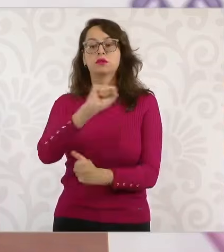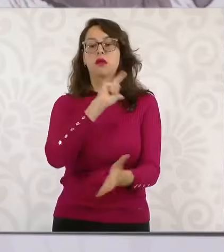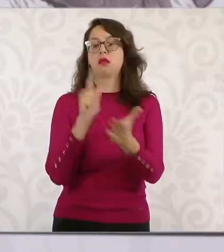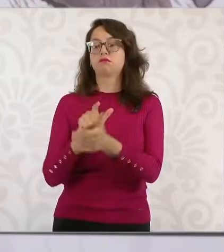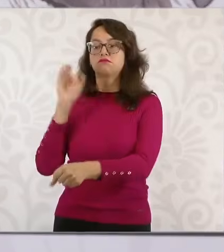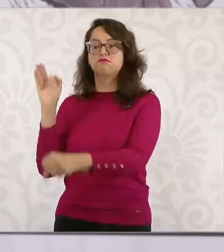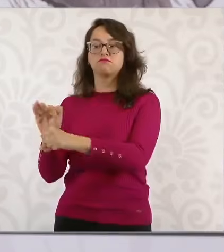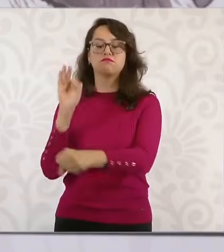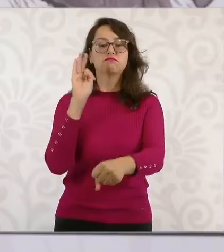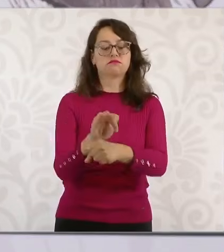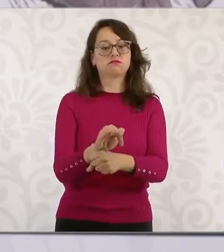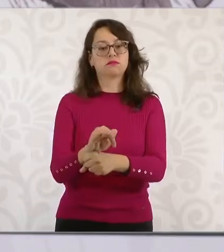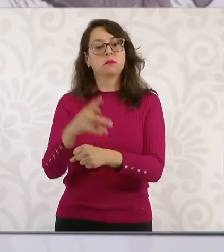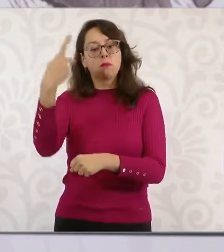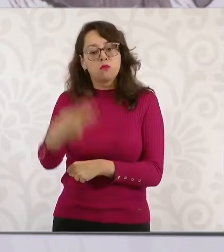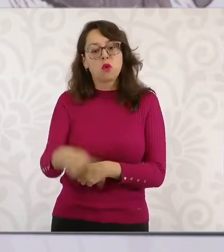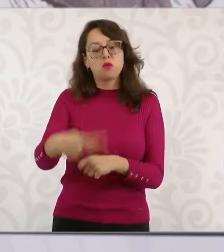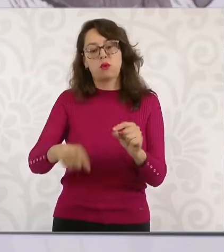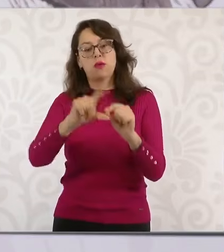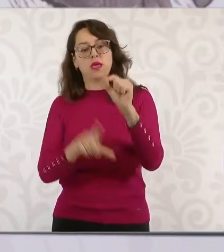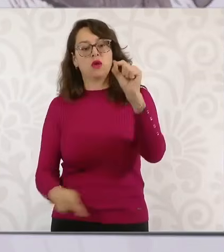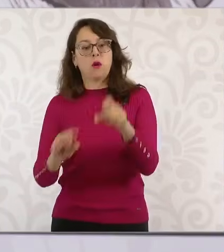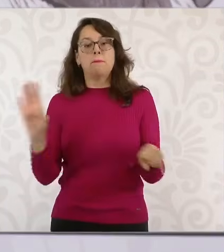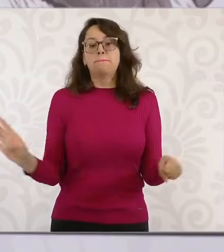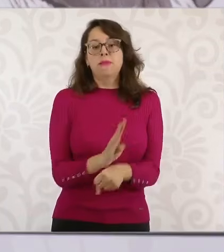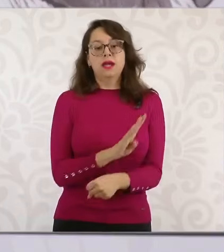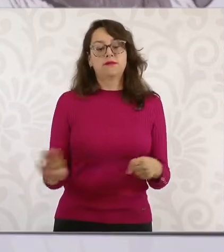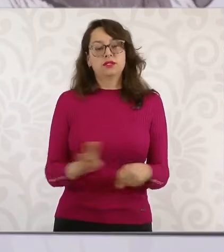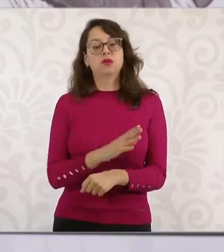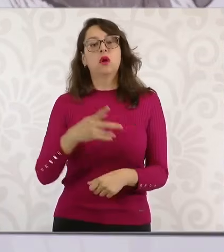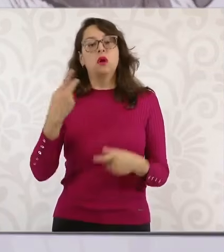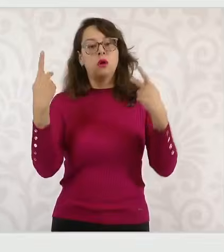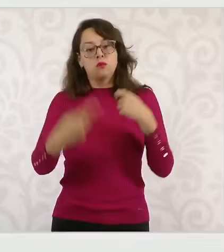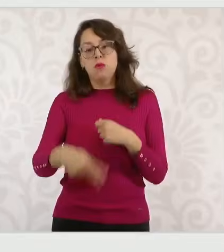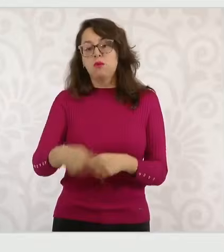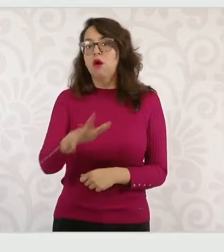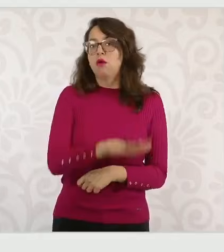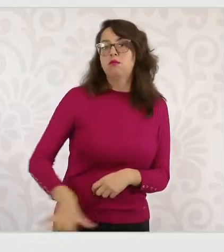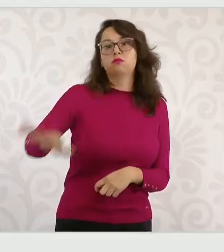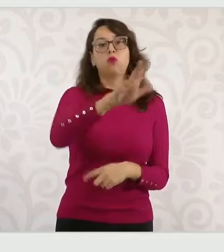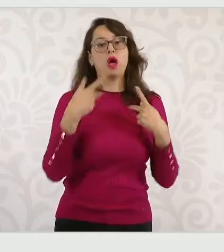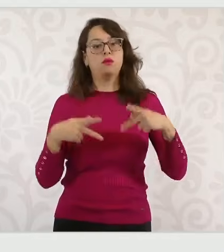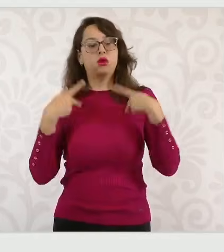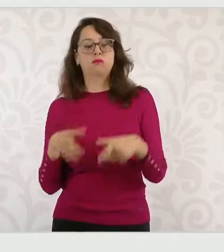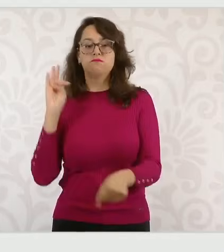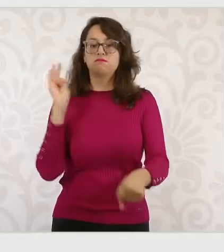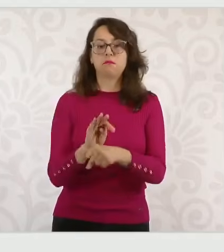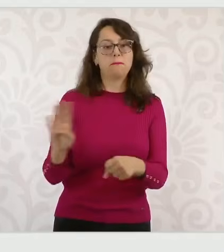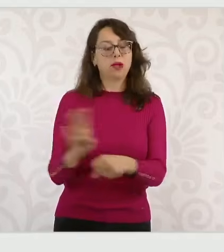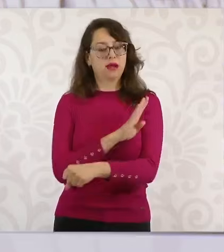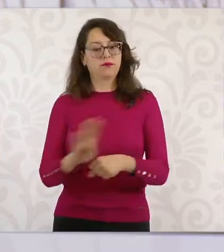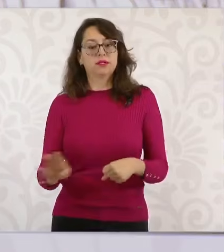fuerza que necesitaban para bien de México y para bien del pueblo de México. Esa es importantísima. La otra